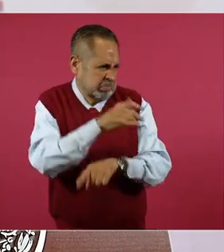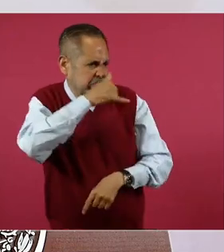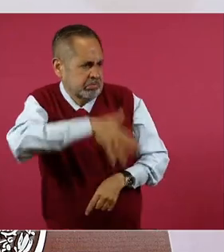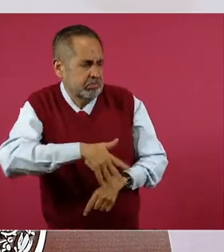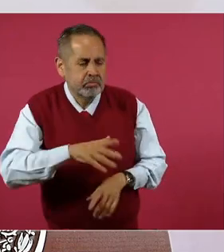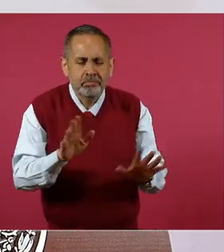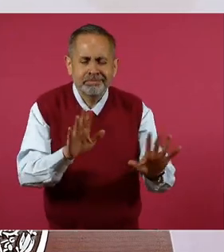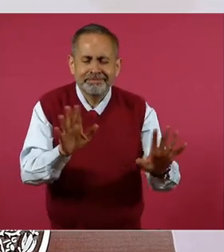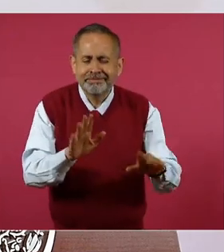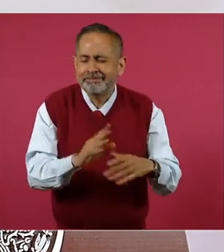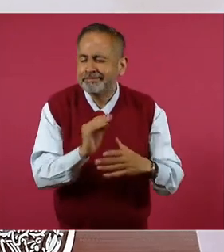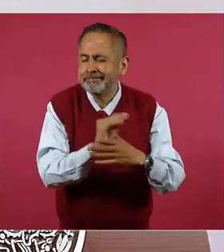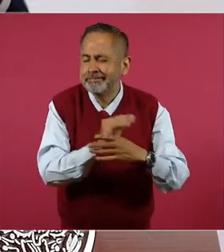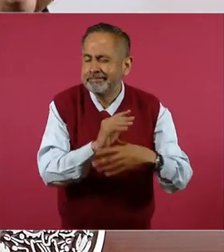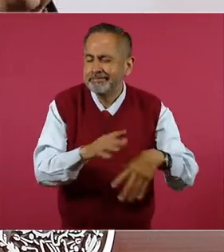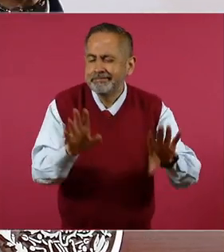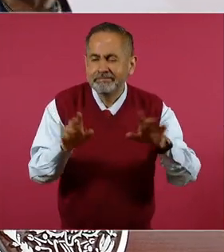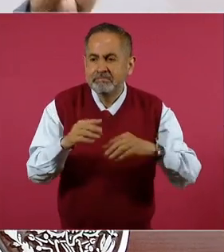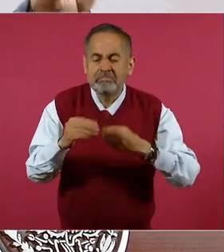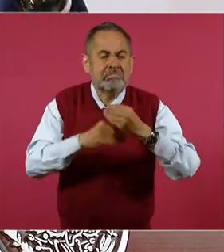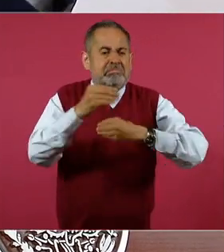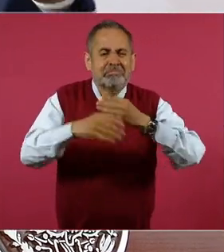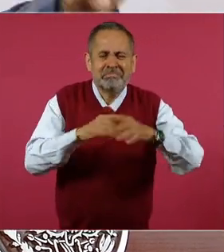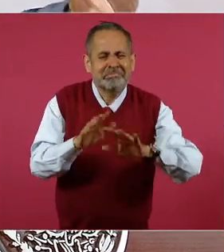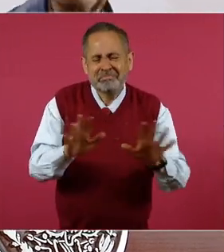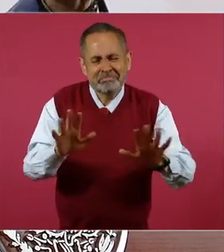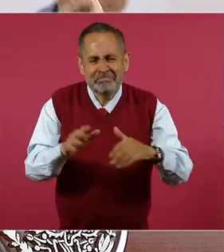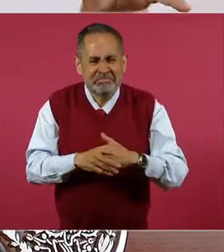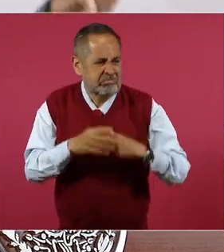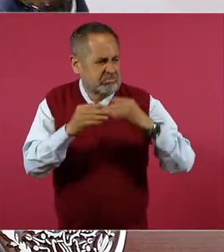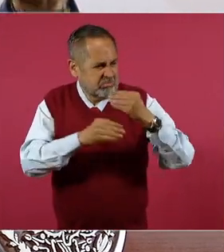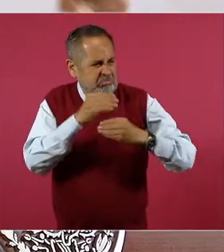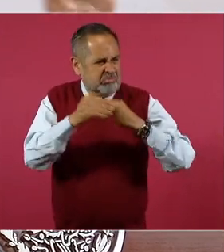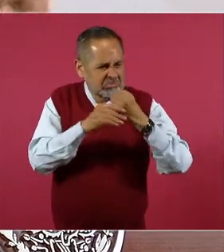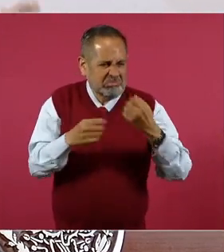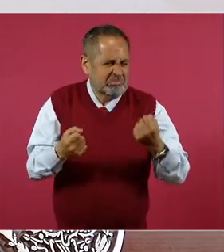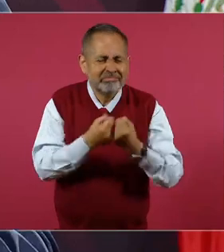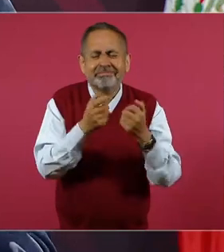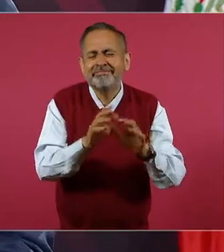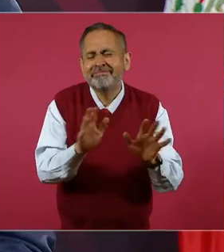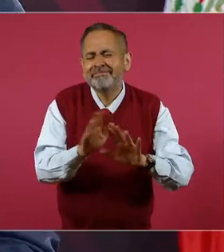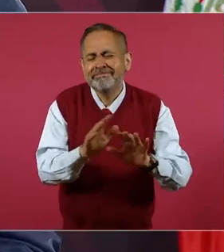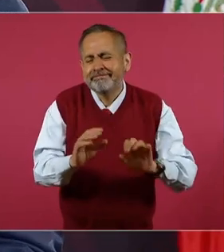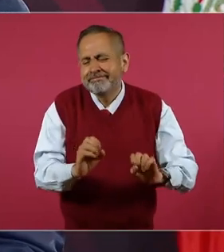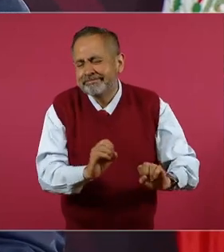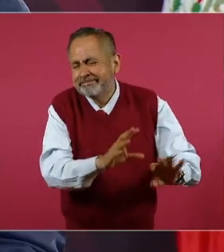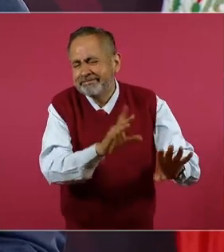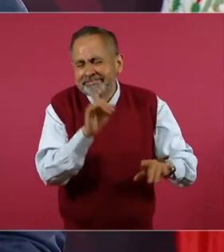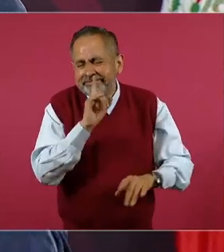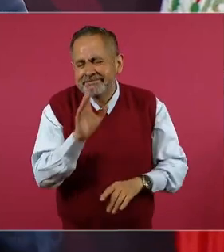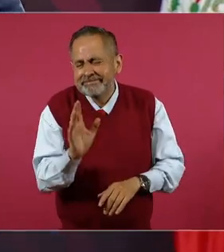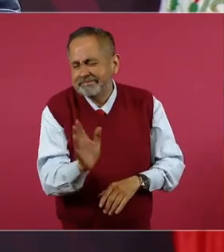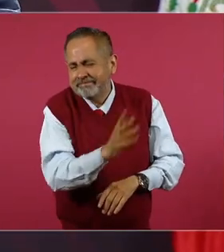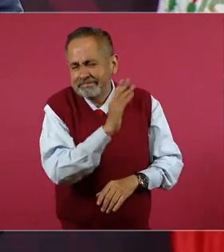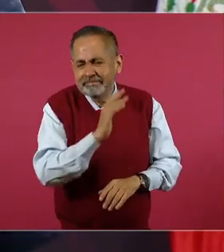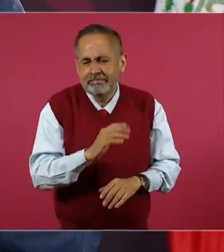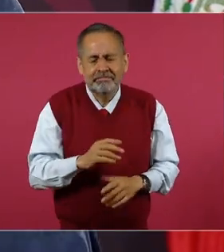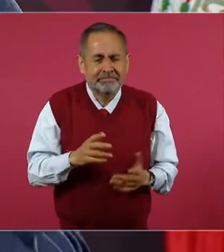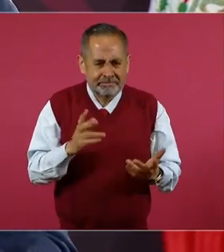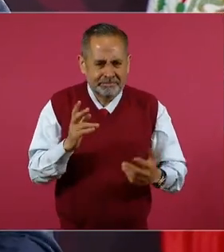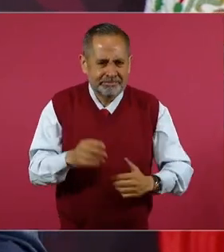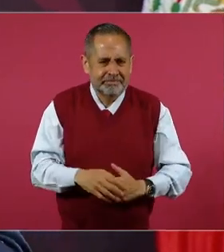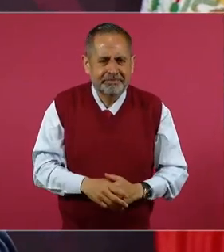no se vayan a meter a discutir sobre